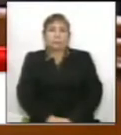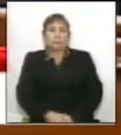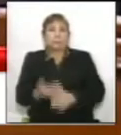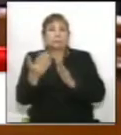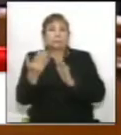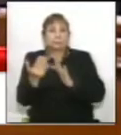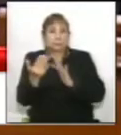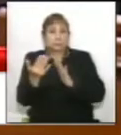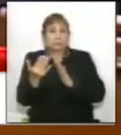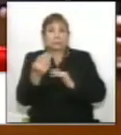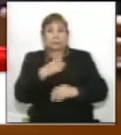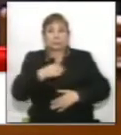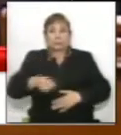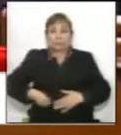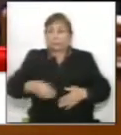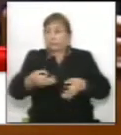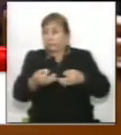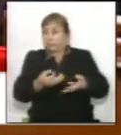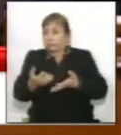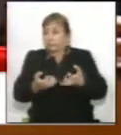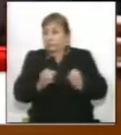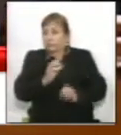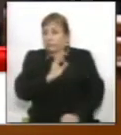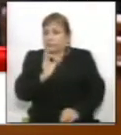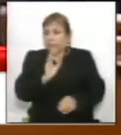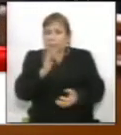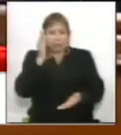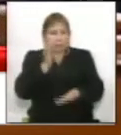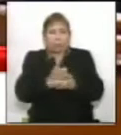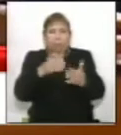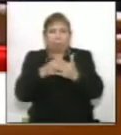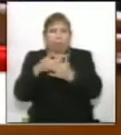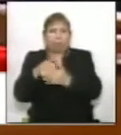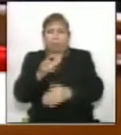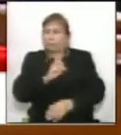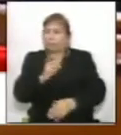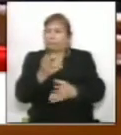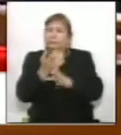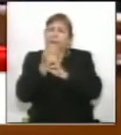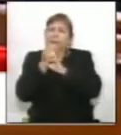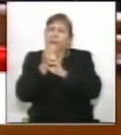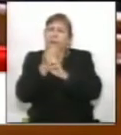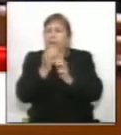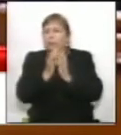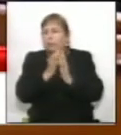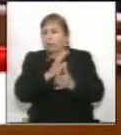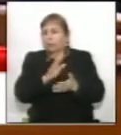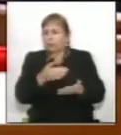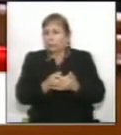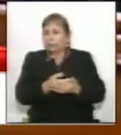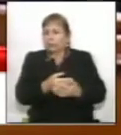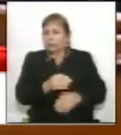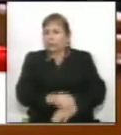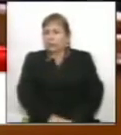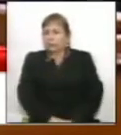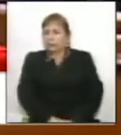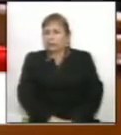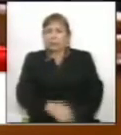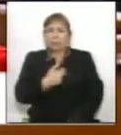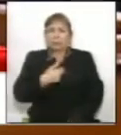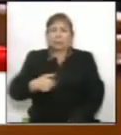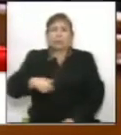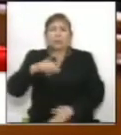Esperamos que la ministra de Economía no ponga obstáculos al clamor de los exaportantes de nuestro pueblo